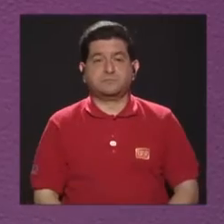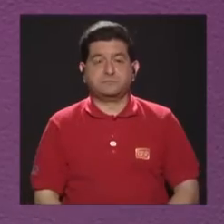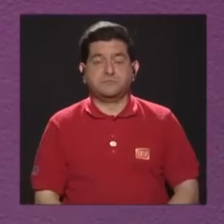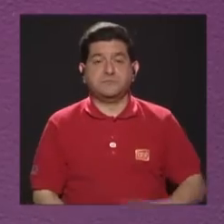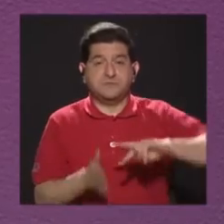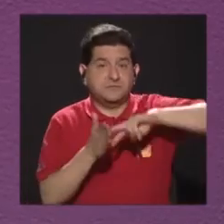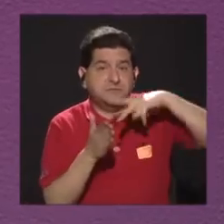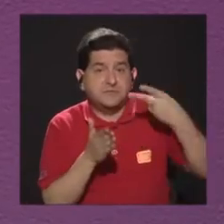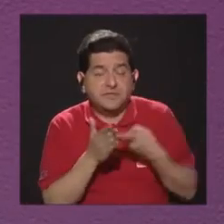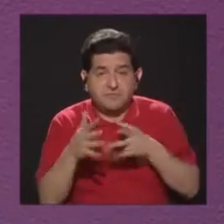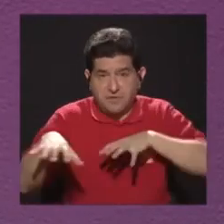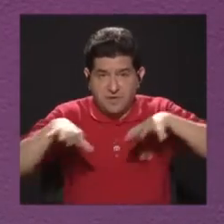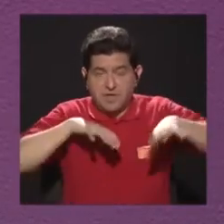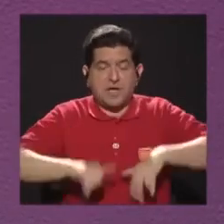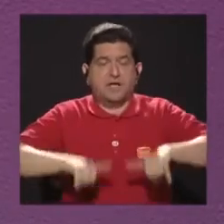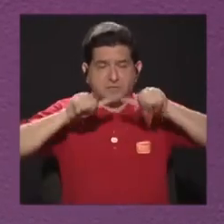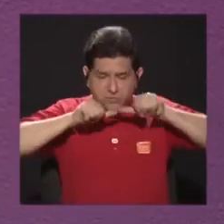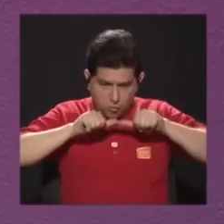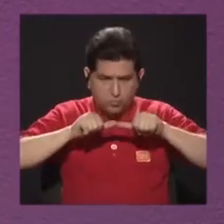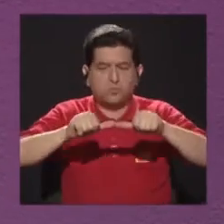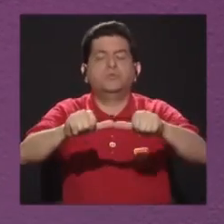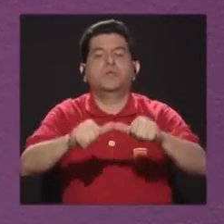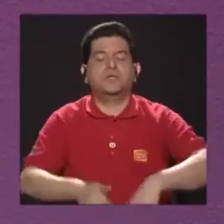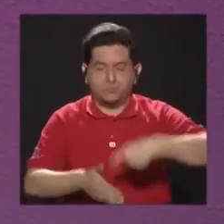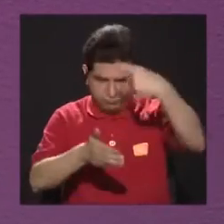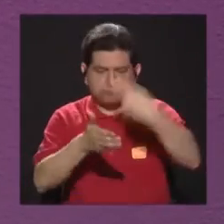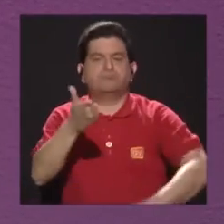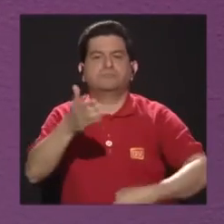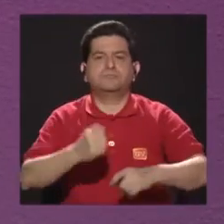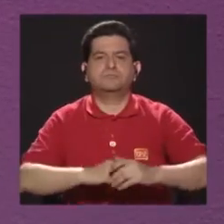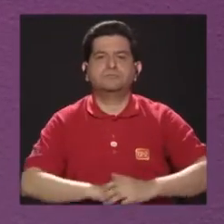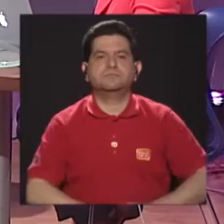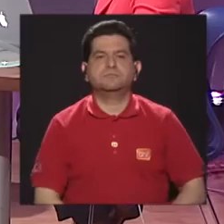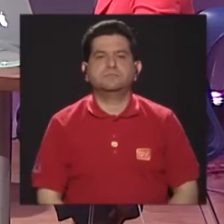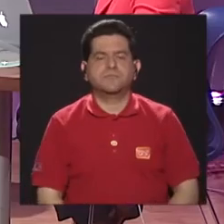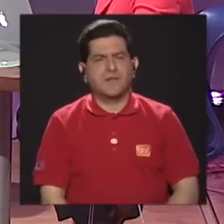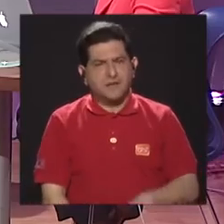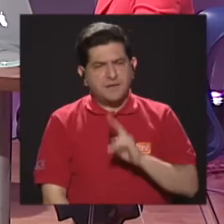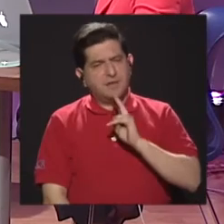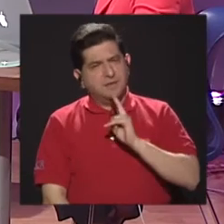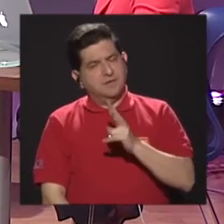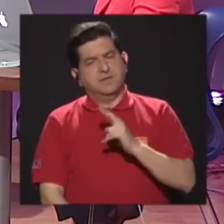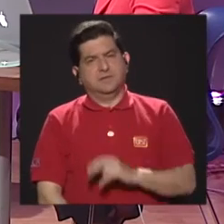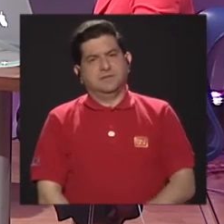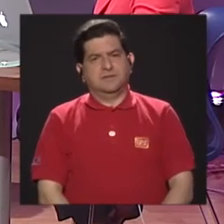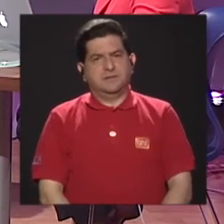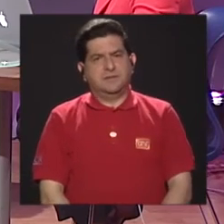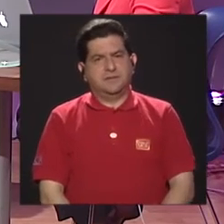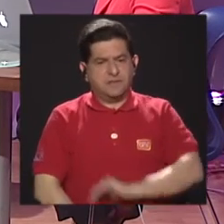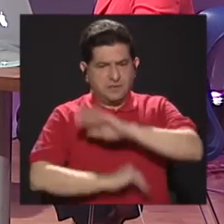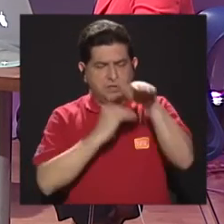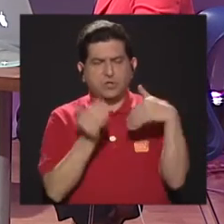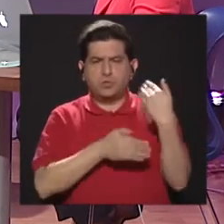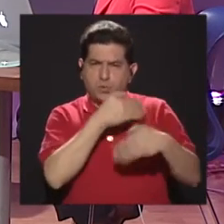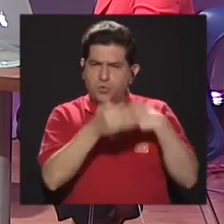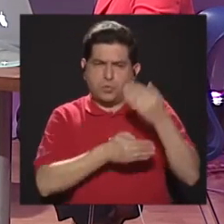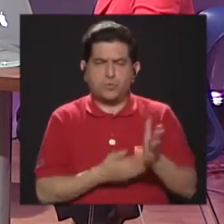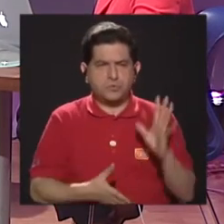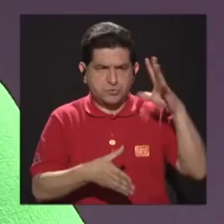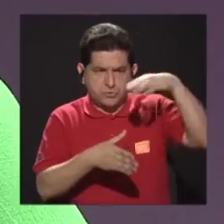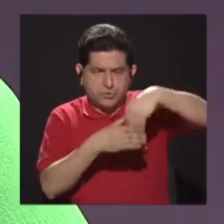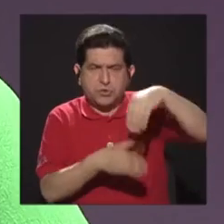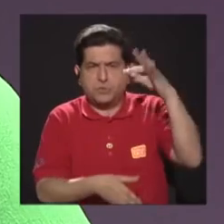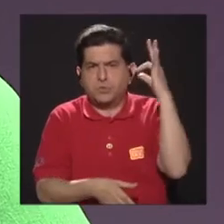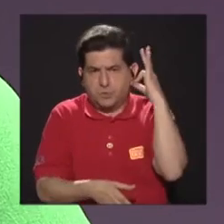una acción ya permanente, contundente. Realmente, todos los procesos de incorporación